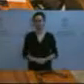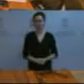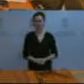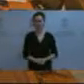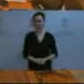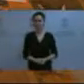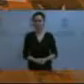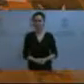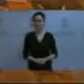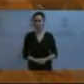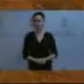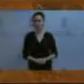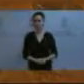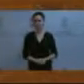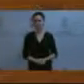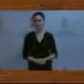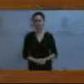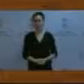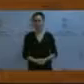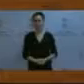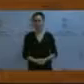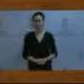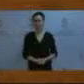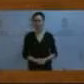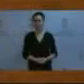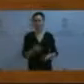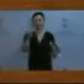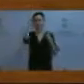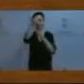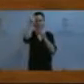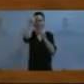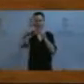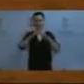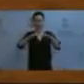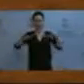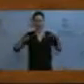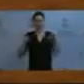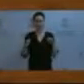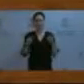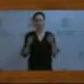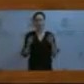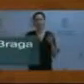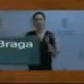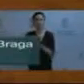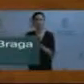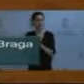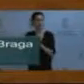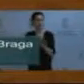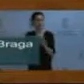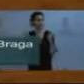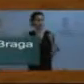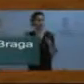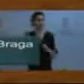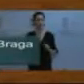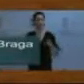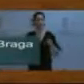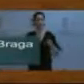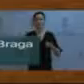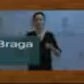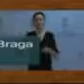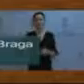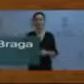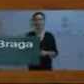a consideración, o que sometemos a consideración de esta Cámara, casi se explica por sí sola, ¿no? El punto de partida yo creo